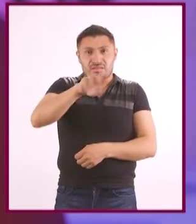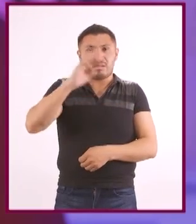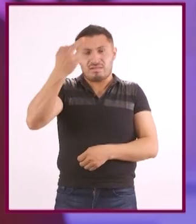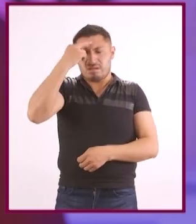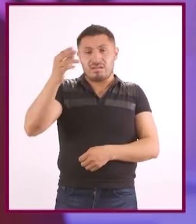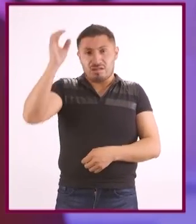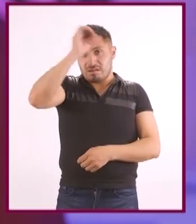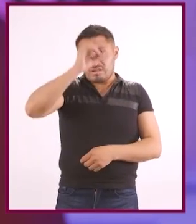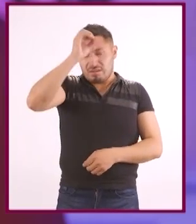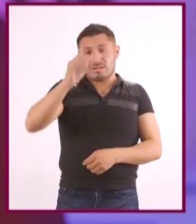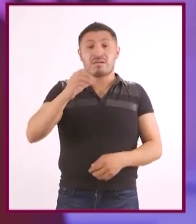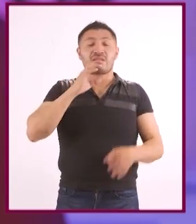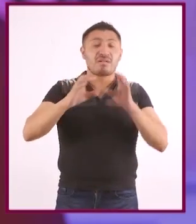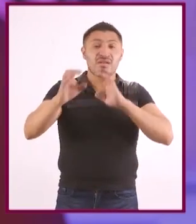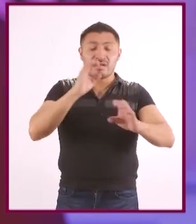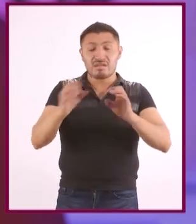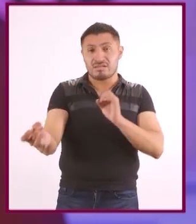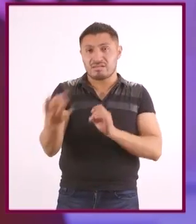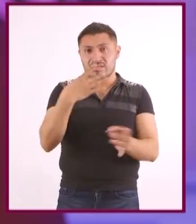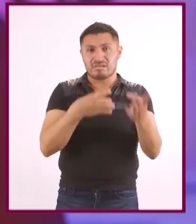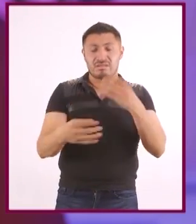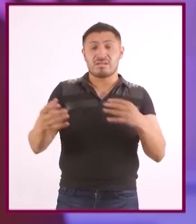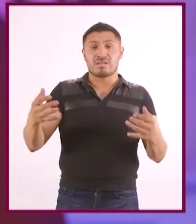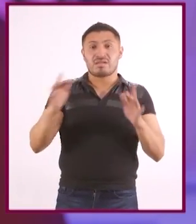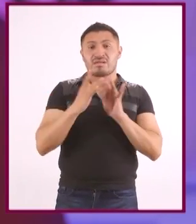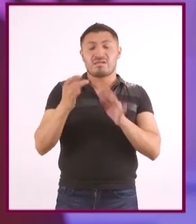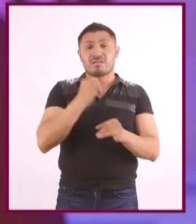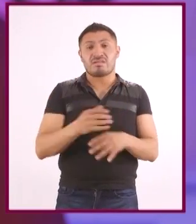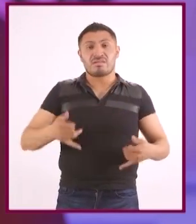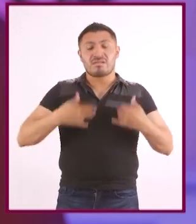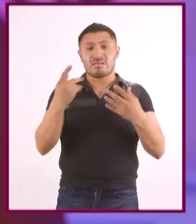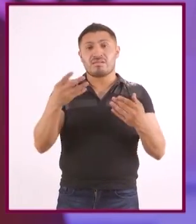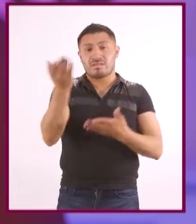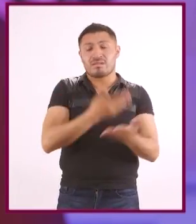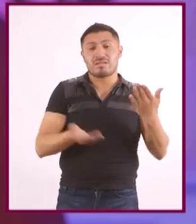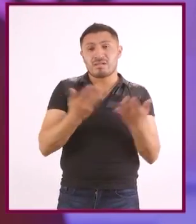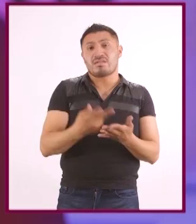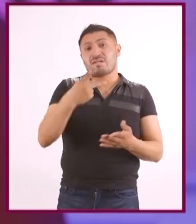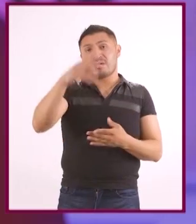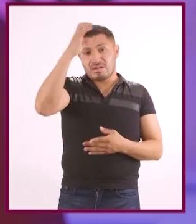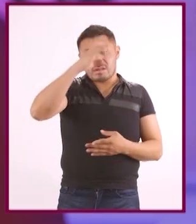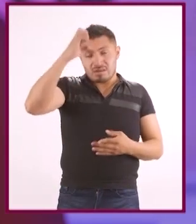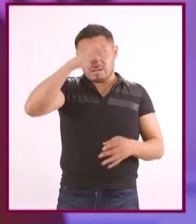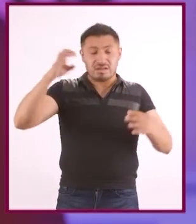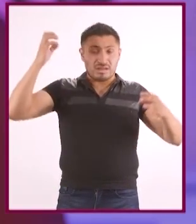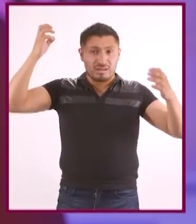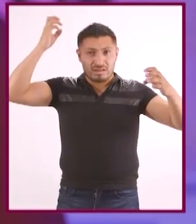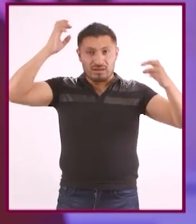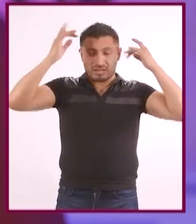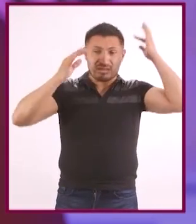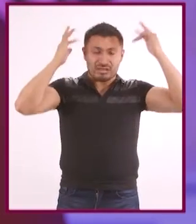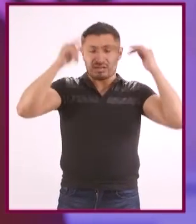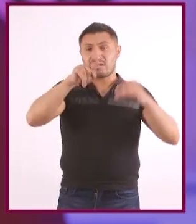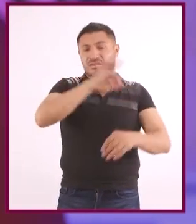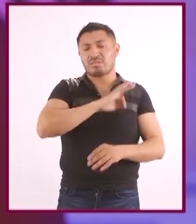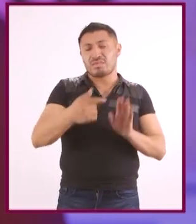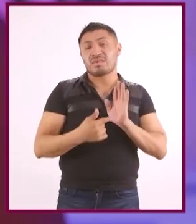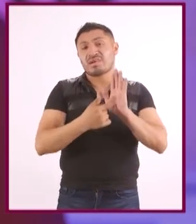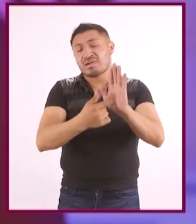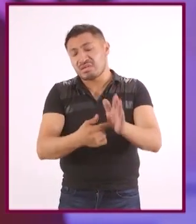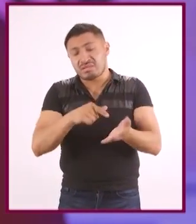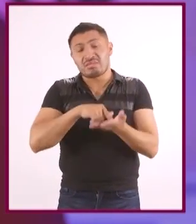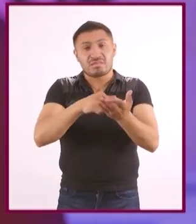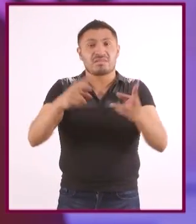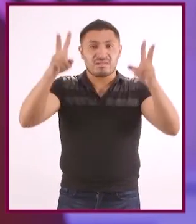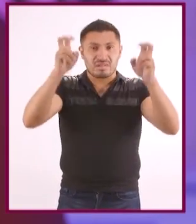tus comentarios y opiniones a nuestras redes de Jóvenes en TV. Comparte con nosotros tus experiencias y reflexiones y también puedes proponer algunos temas que te